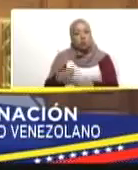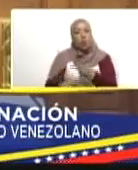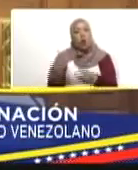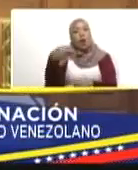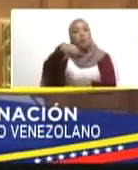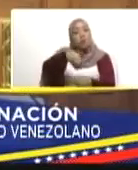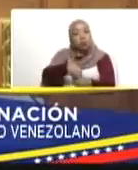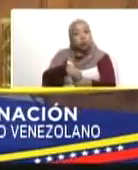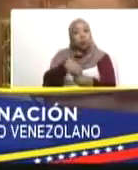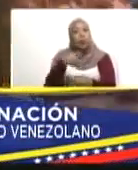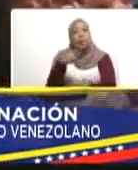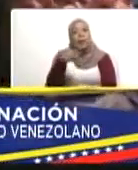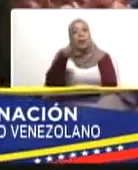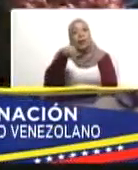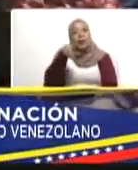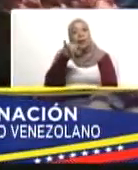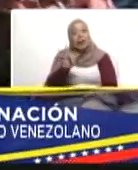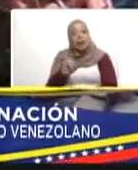interno